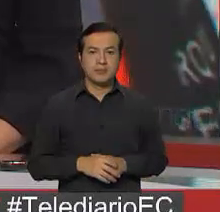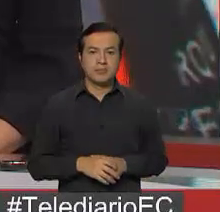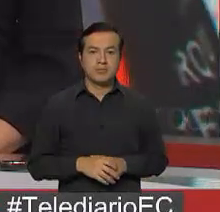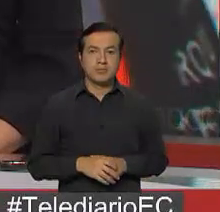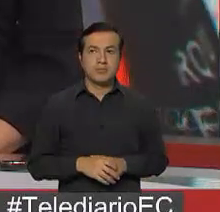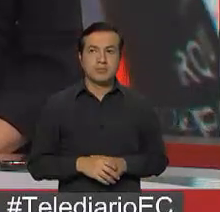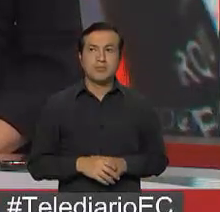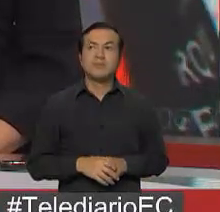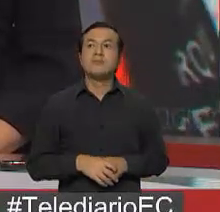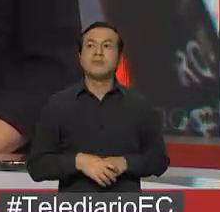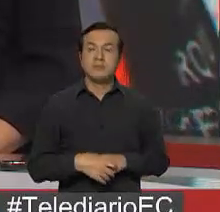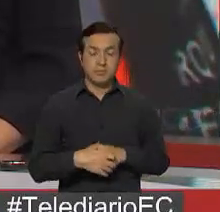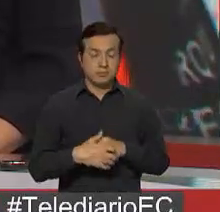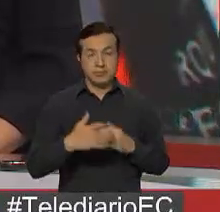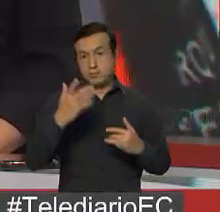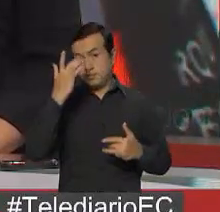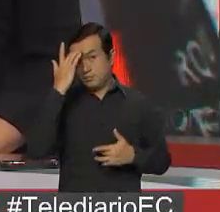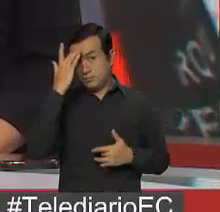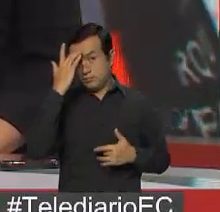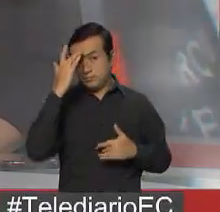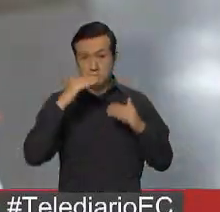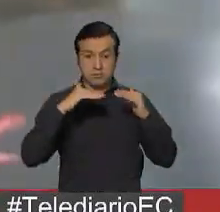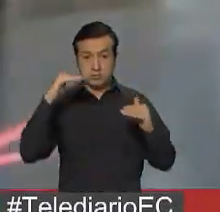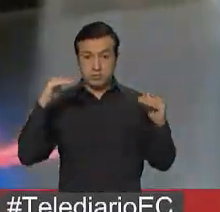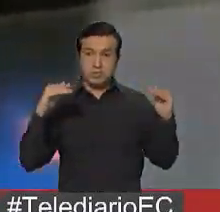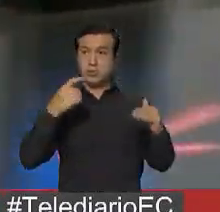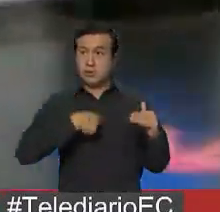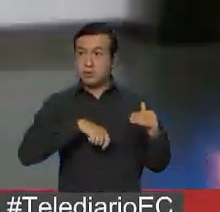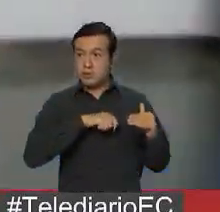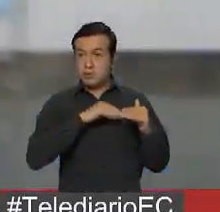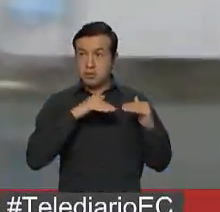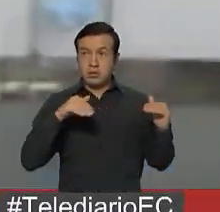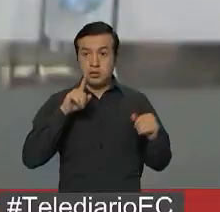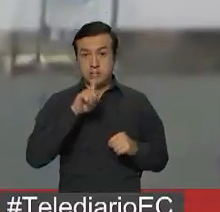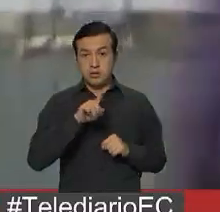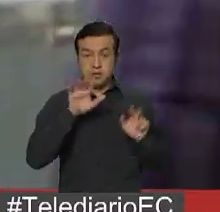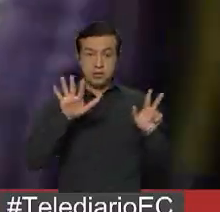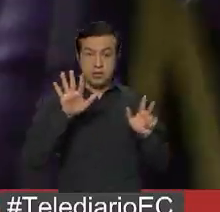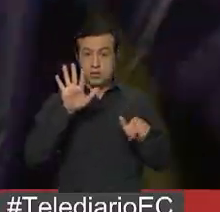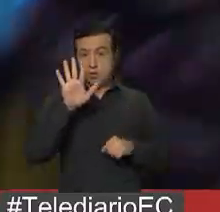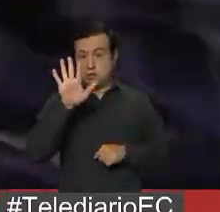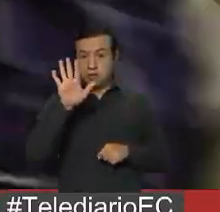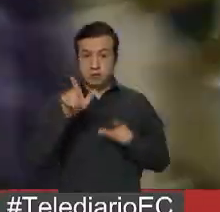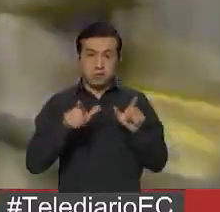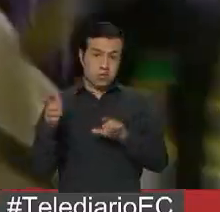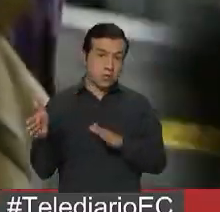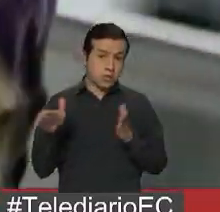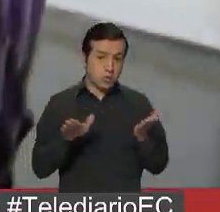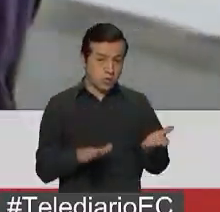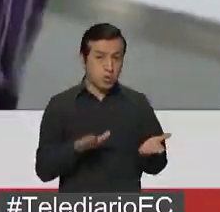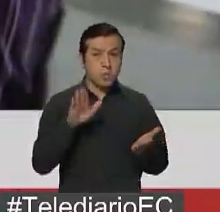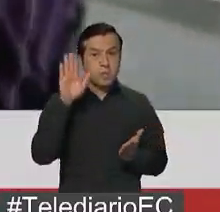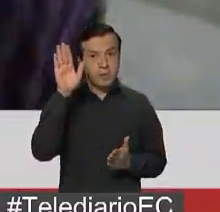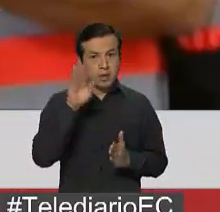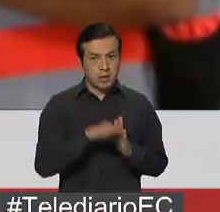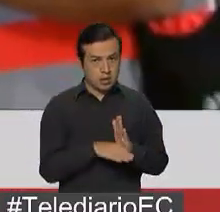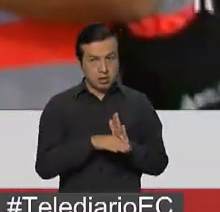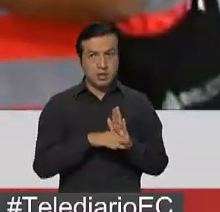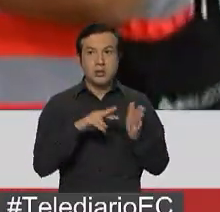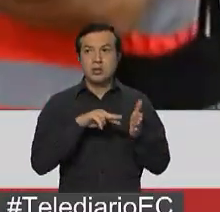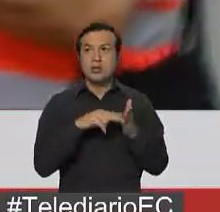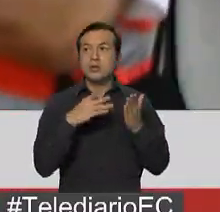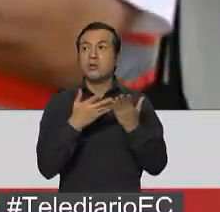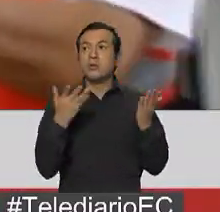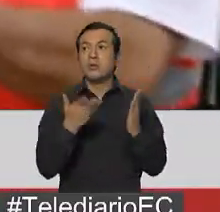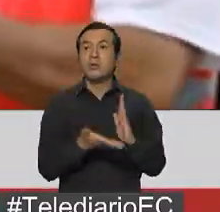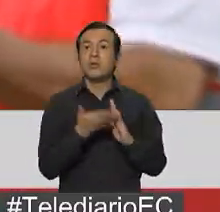y las cifras de el coronavirus siguen estables en españa' con 185 nuevas víctimas mortales en las últimas 24 horas eso supone un